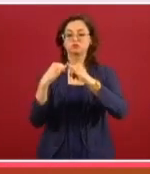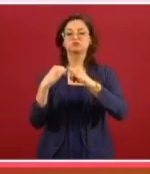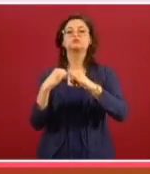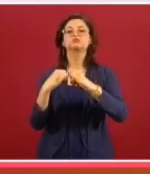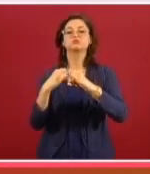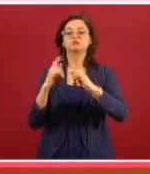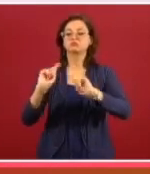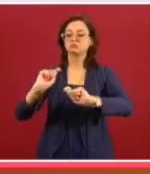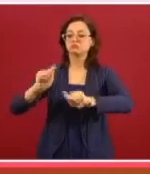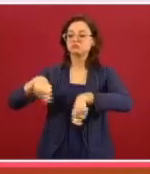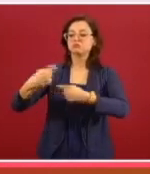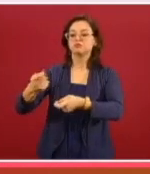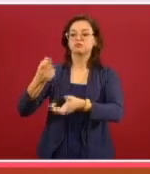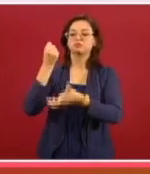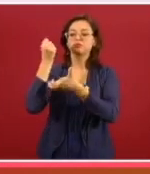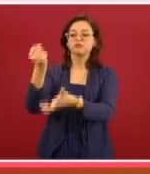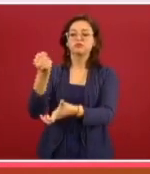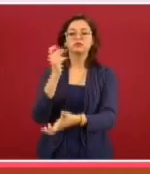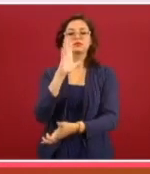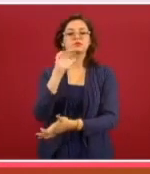recibieron 5,000 millones de pesos